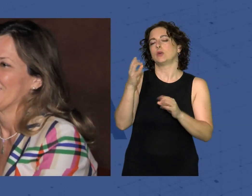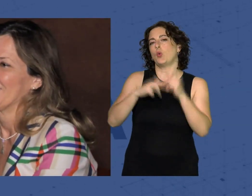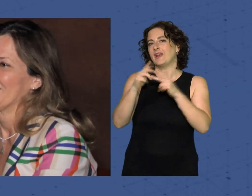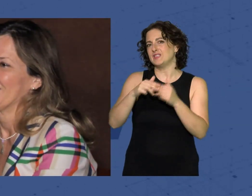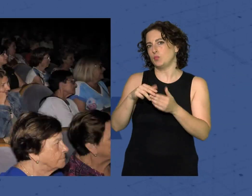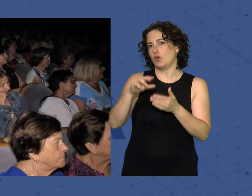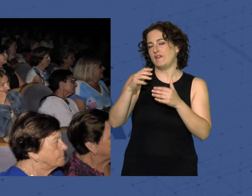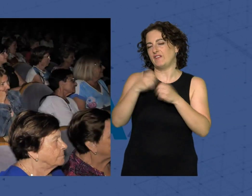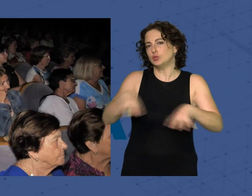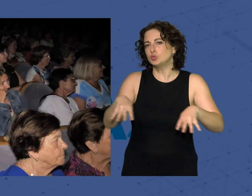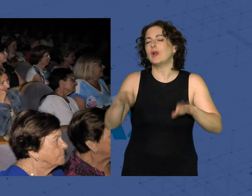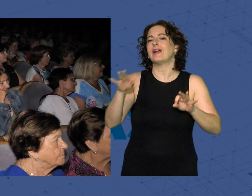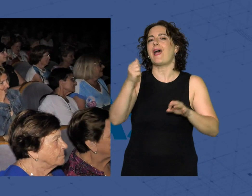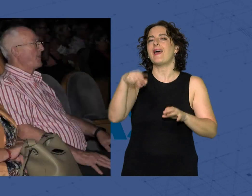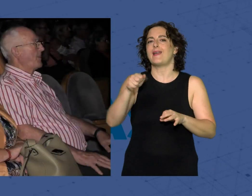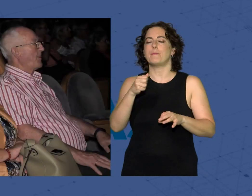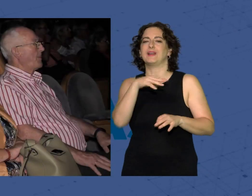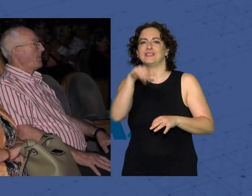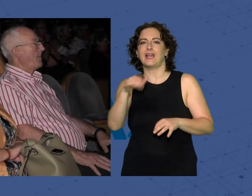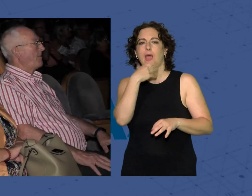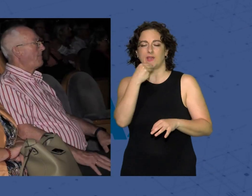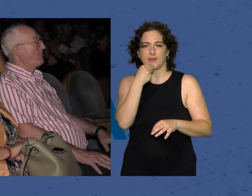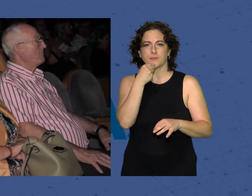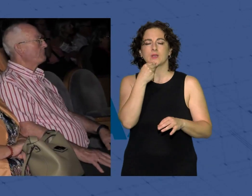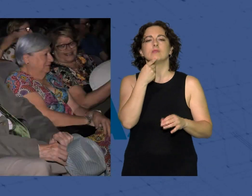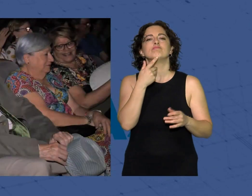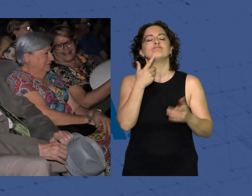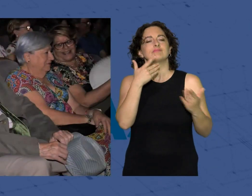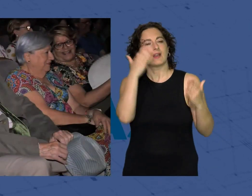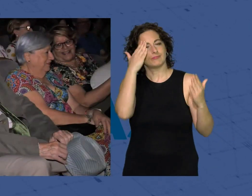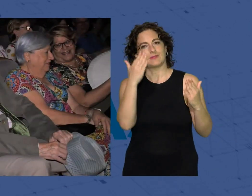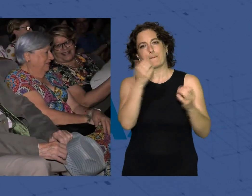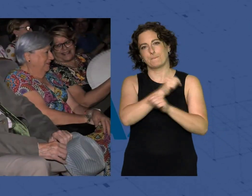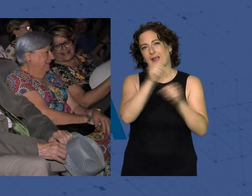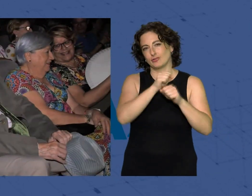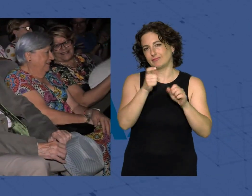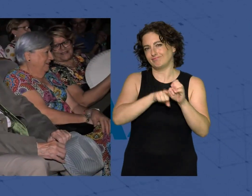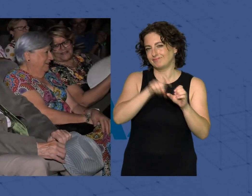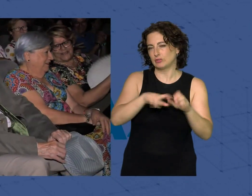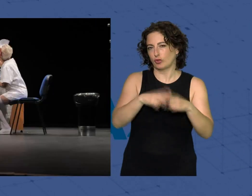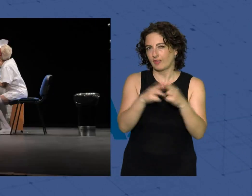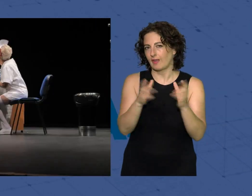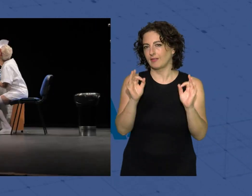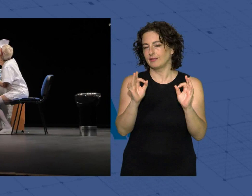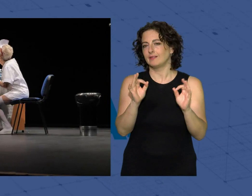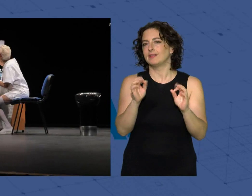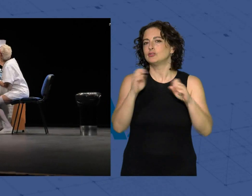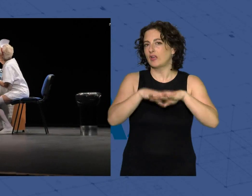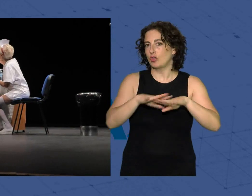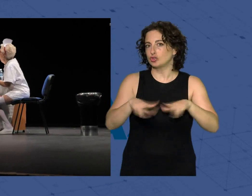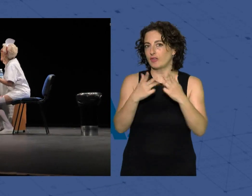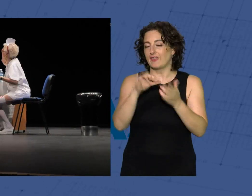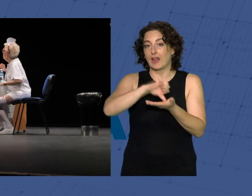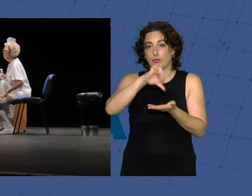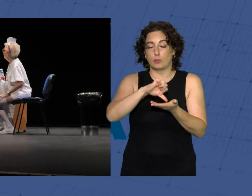ana martínez la bella ha agradecido la contribución de nuestros mayores a la sociedad reconociendo en su implicación y participación dentro del tejido social de una ciudad